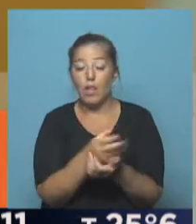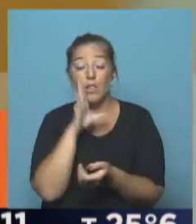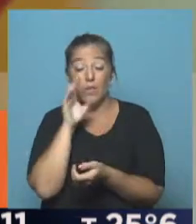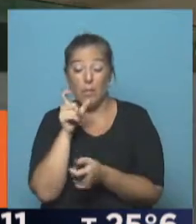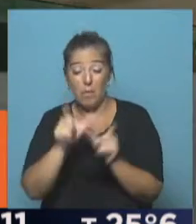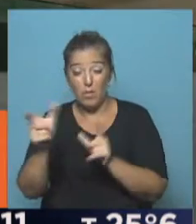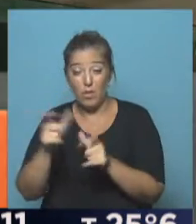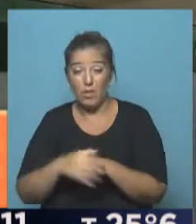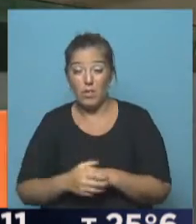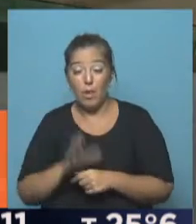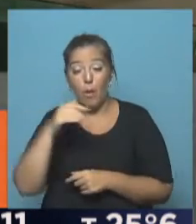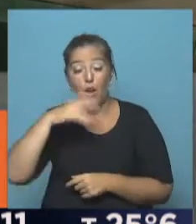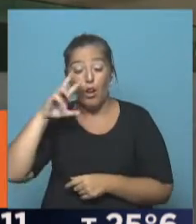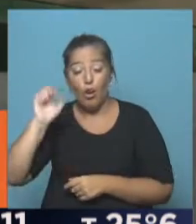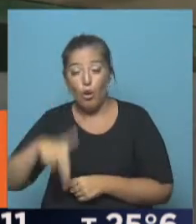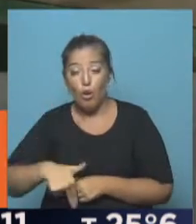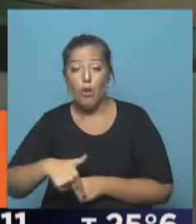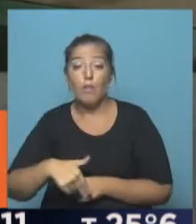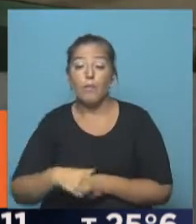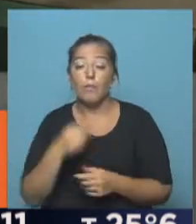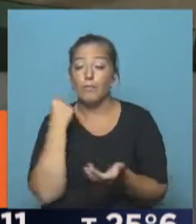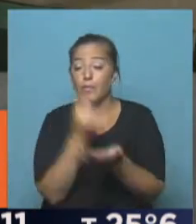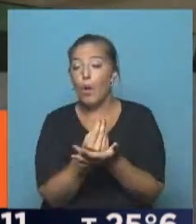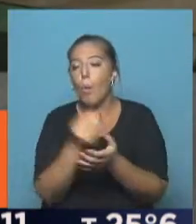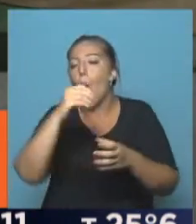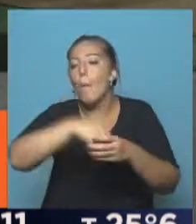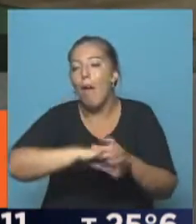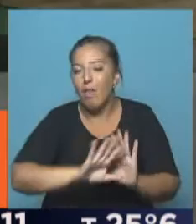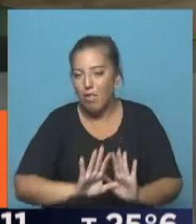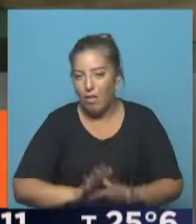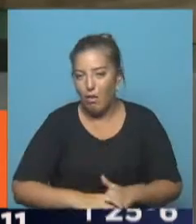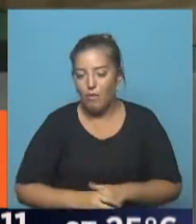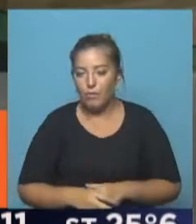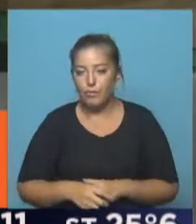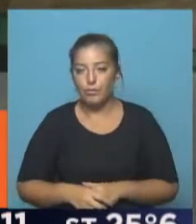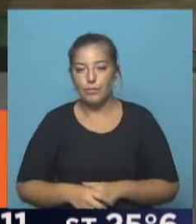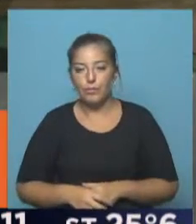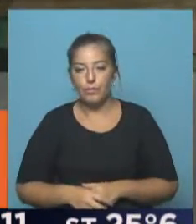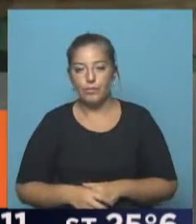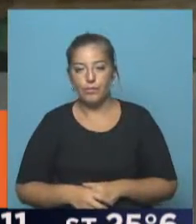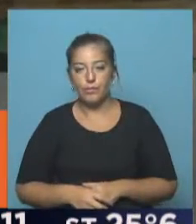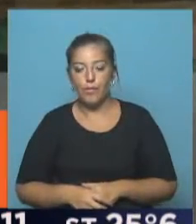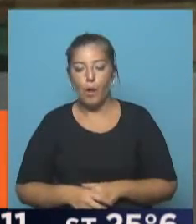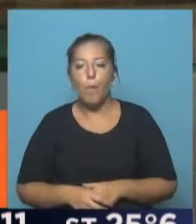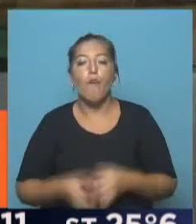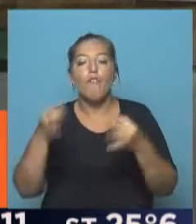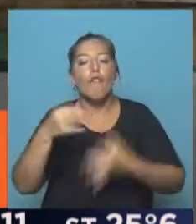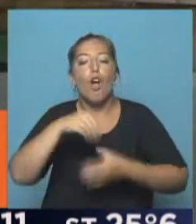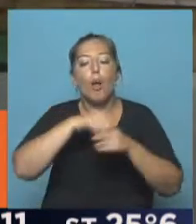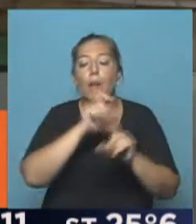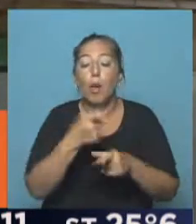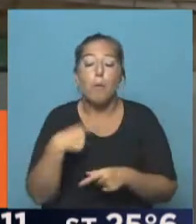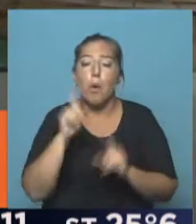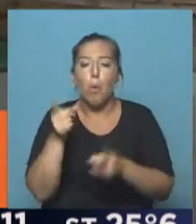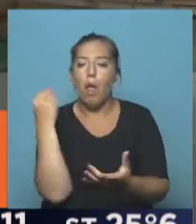que es la presencia de Bannon. Claro, que mencionamos en el informe. Dentro del Consejo de Seguridad. No es parte formal, pero está ahí